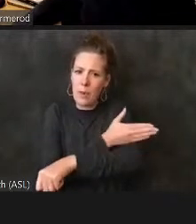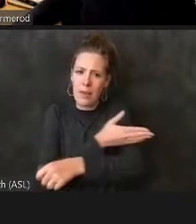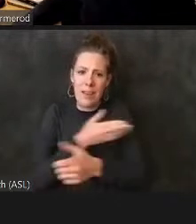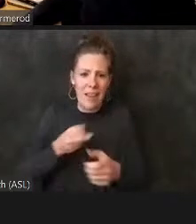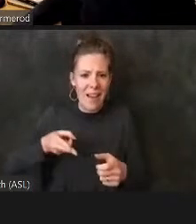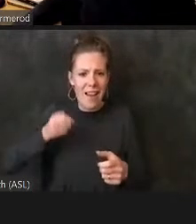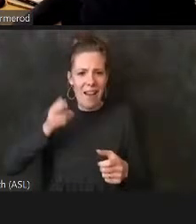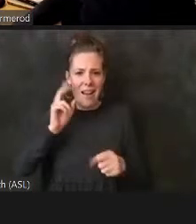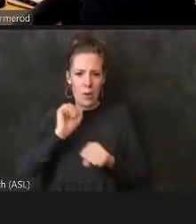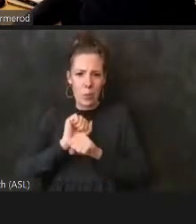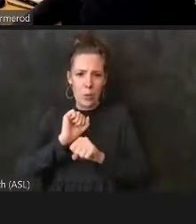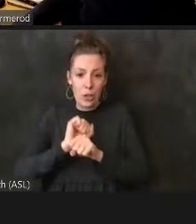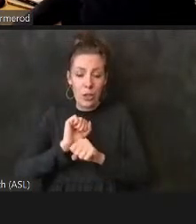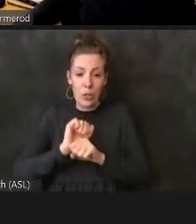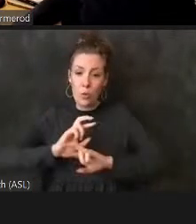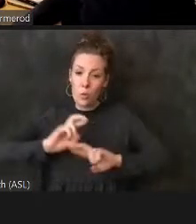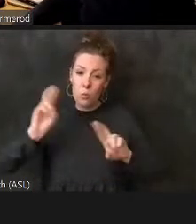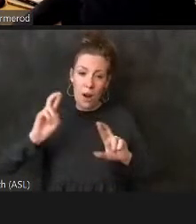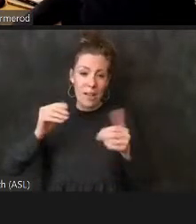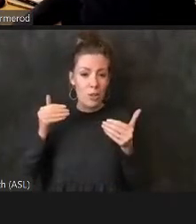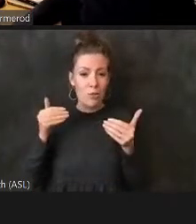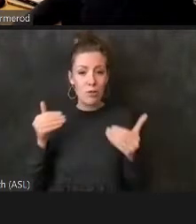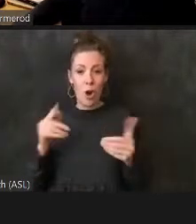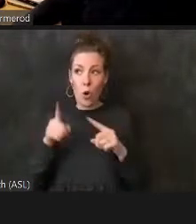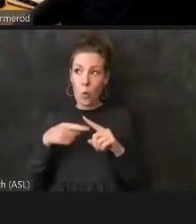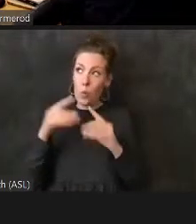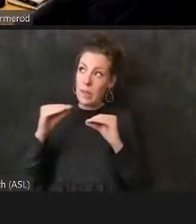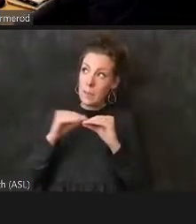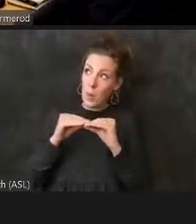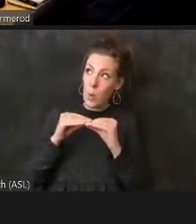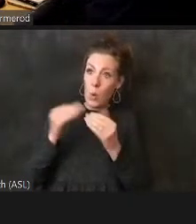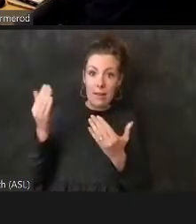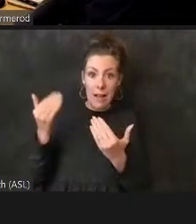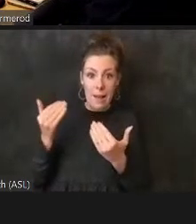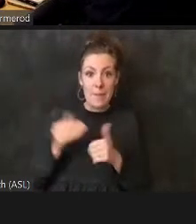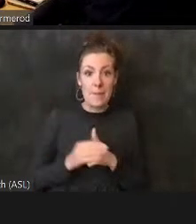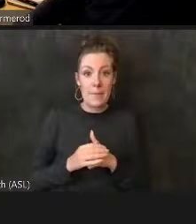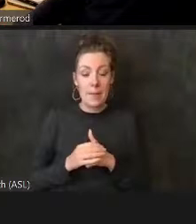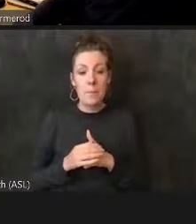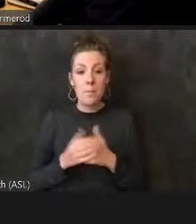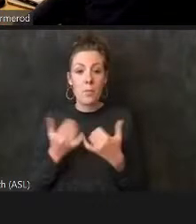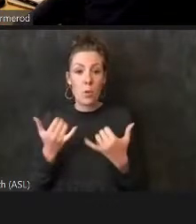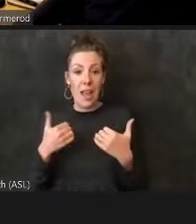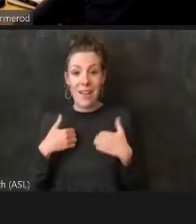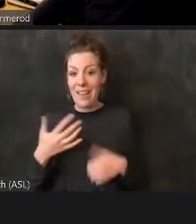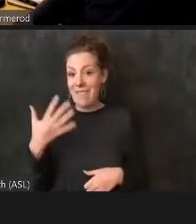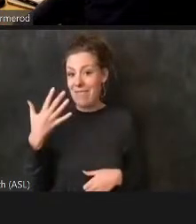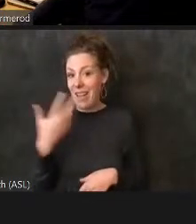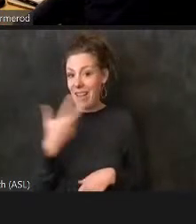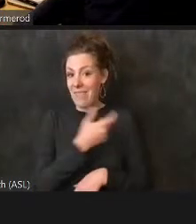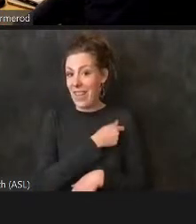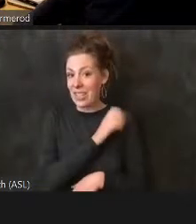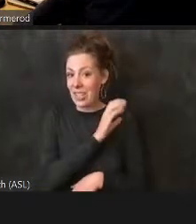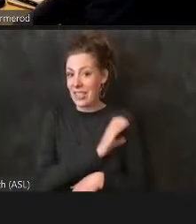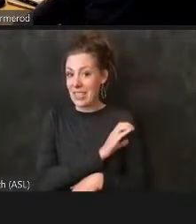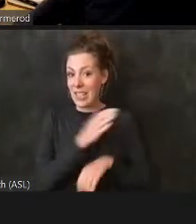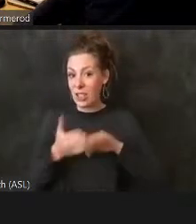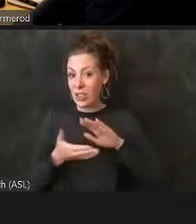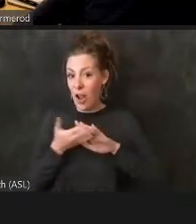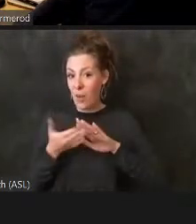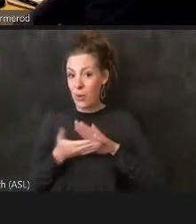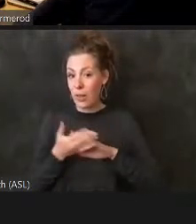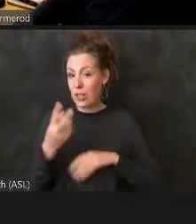estamos tratando de subir esto a una velocidad alta, de que cuando lleguen más suplidos, más a